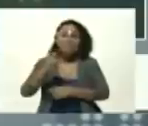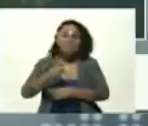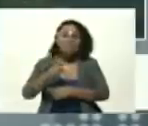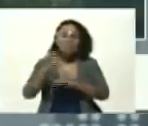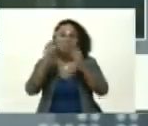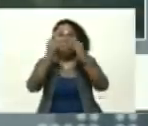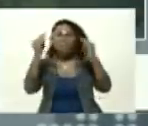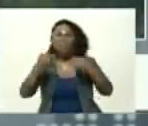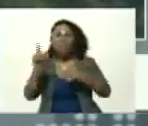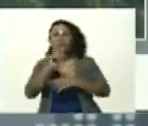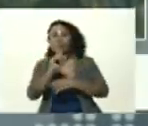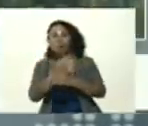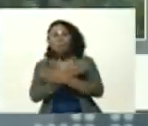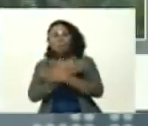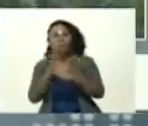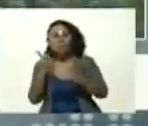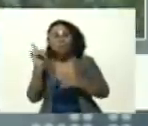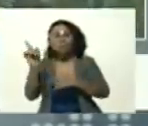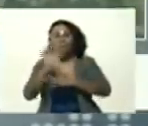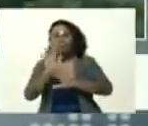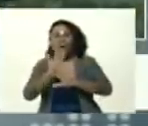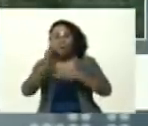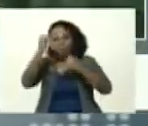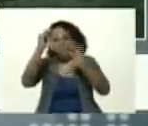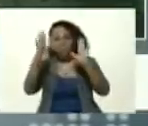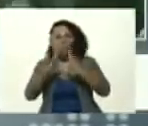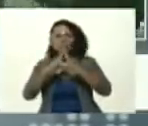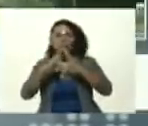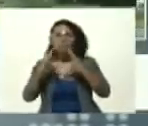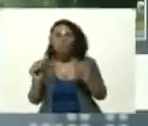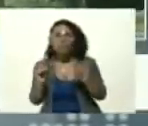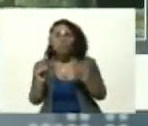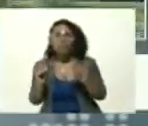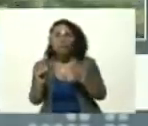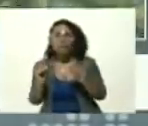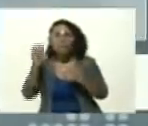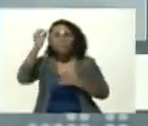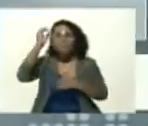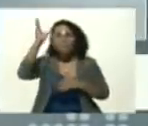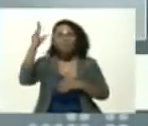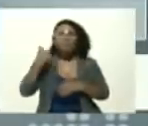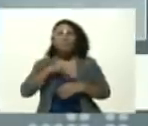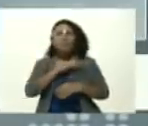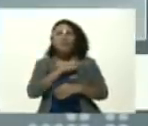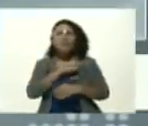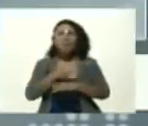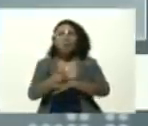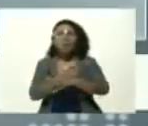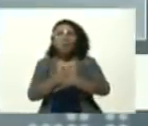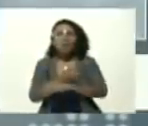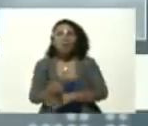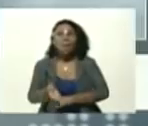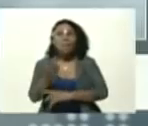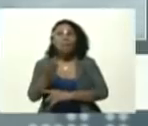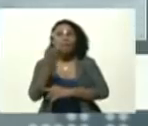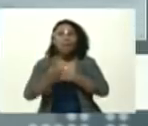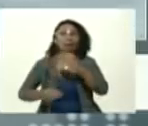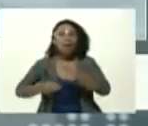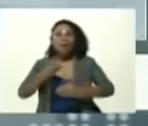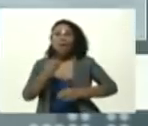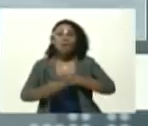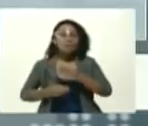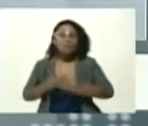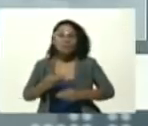no solidario y que ya están siendo atendidas con todas las capacidades de nuestro gobierno. Importante destacarle, mi